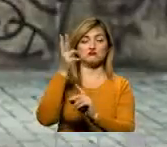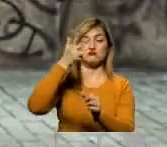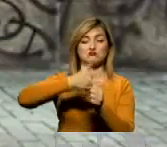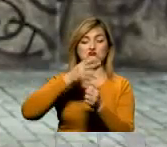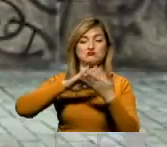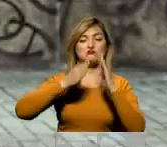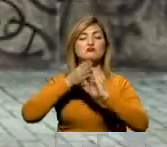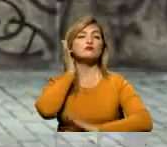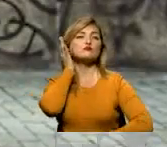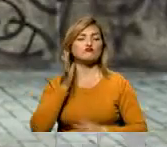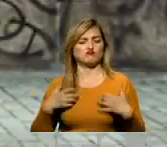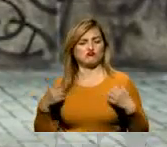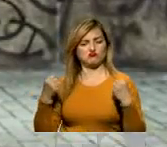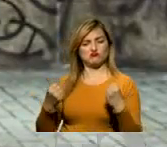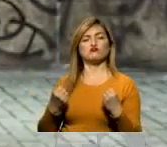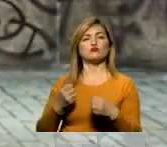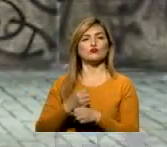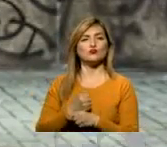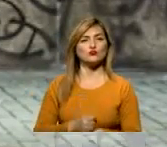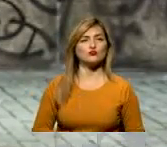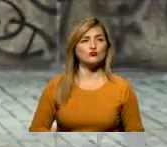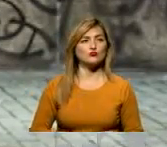comunidad de mujeres empoderadas y seguras.